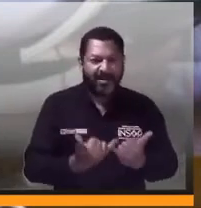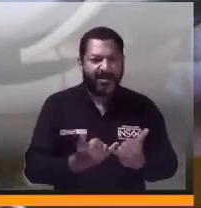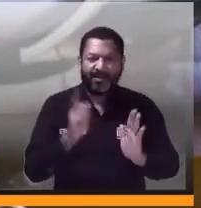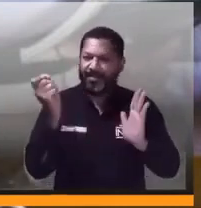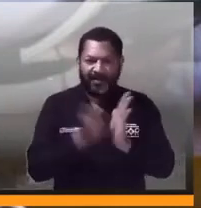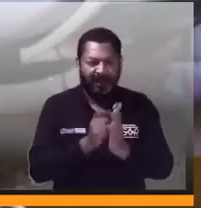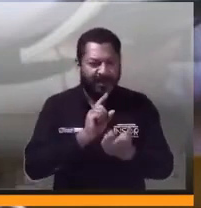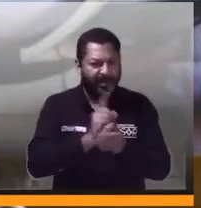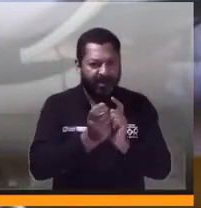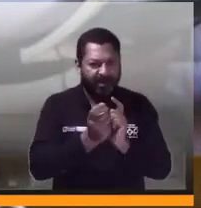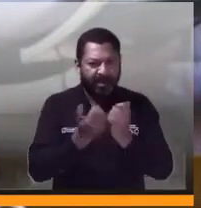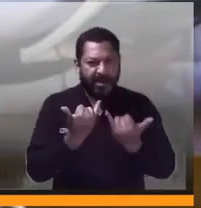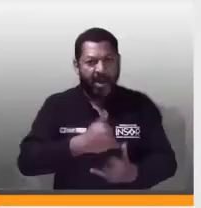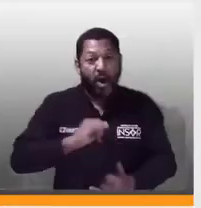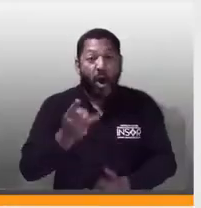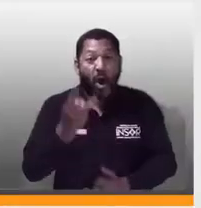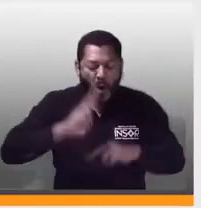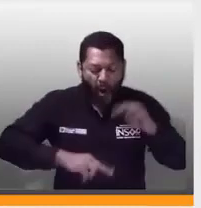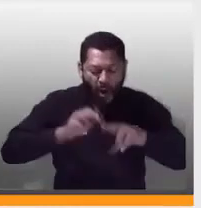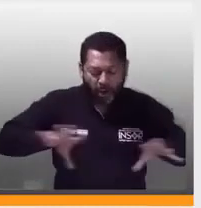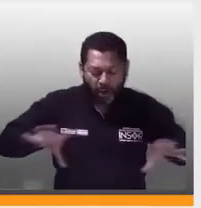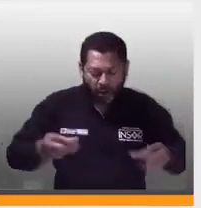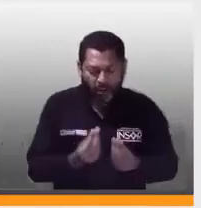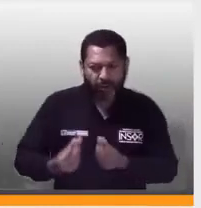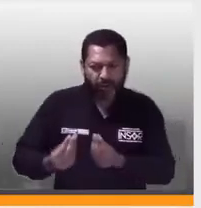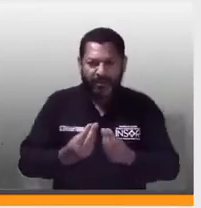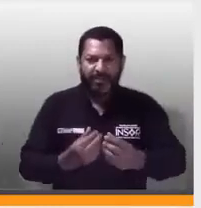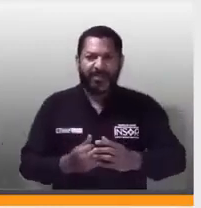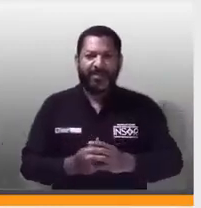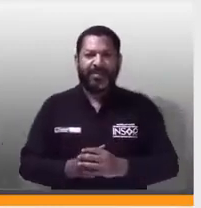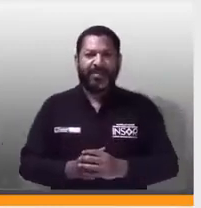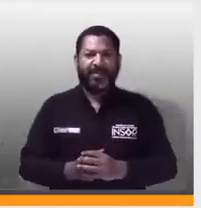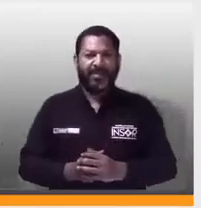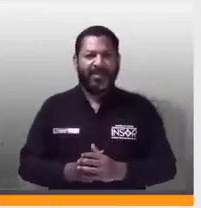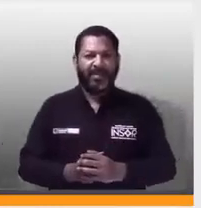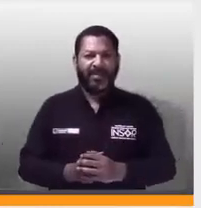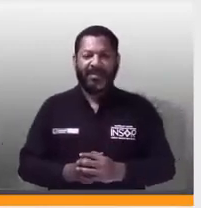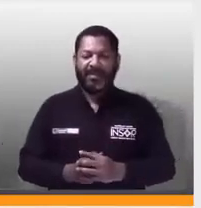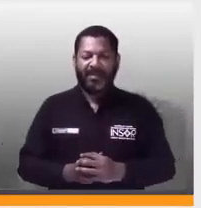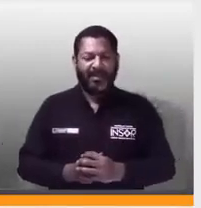como un punto de encuentro, de creación y de construcción colectiva.